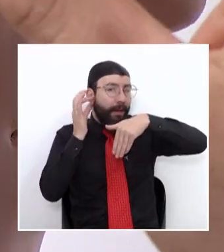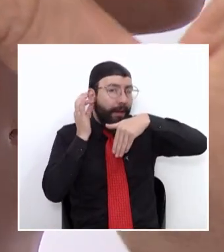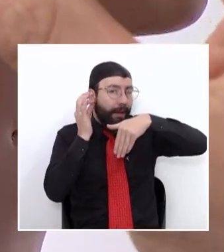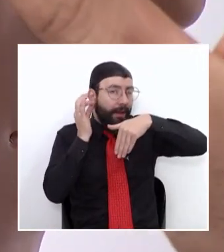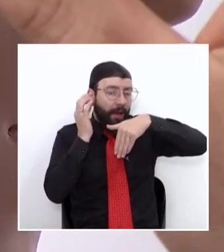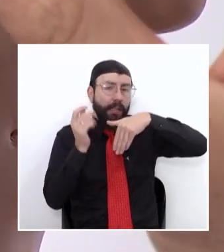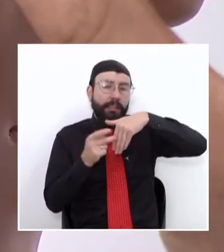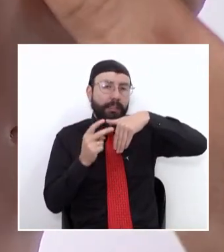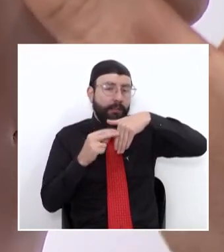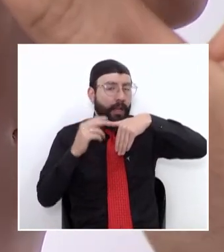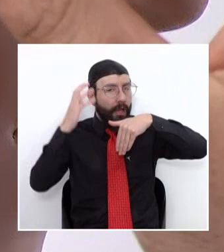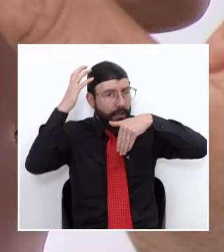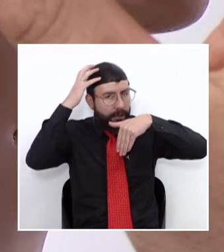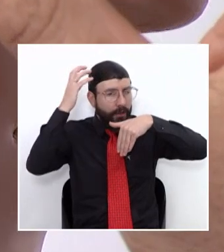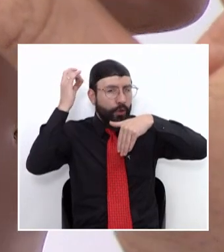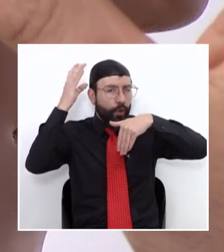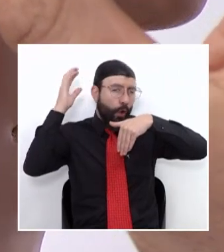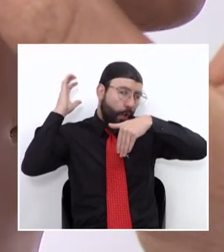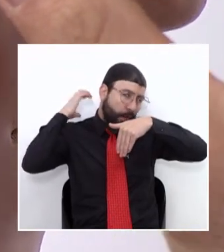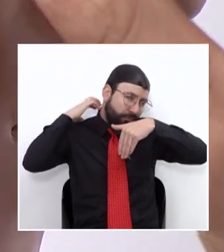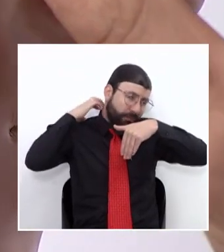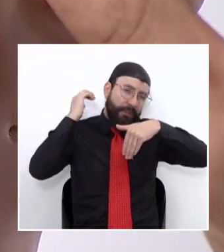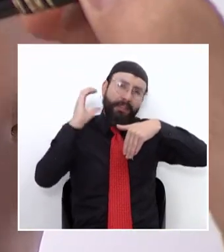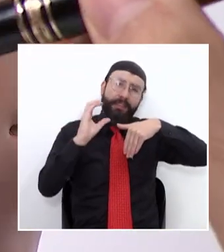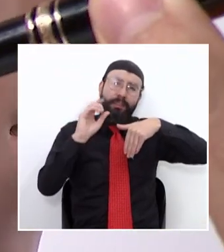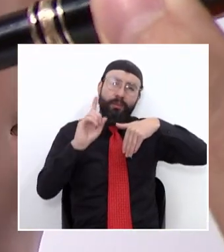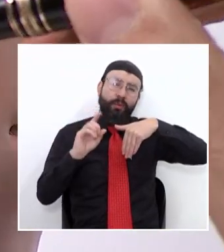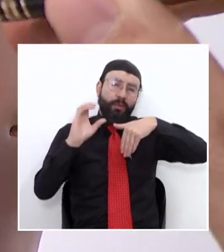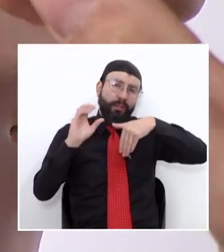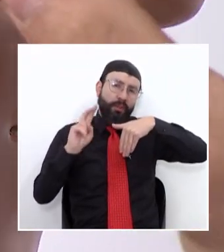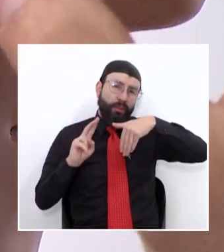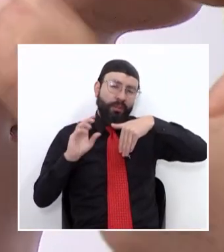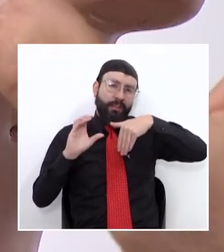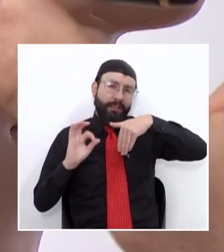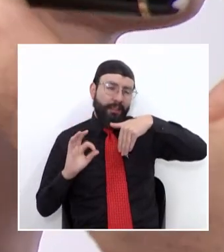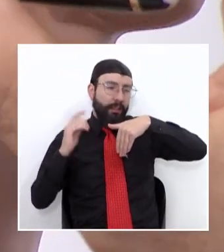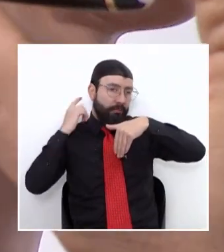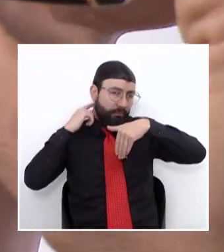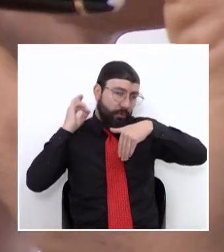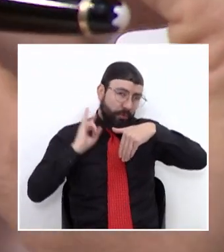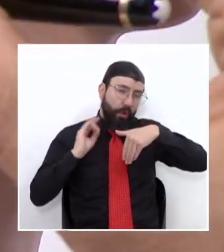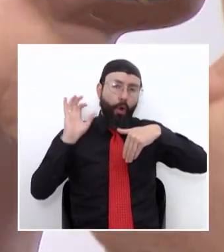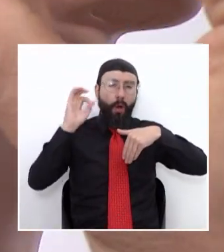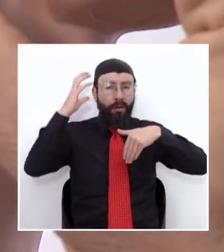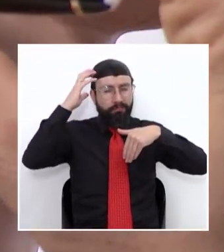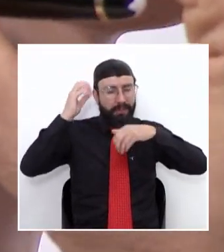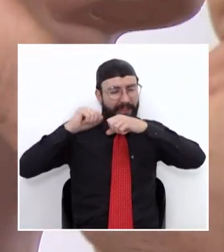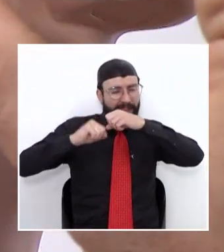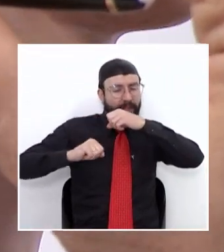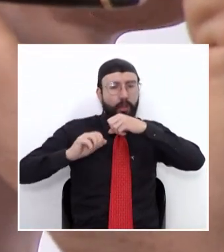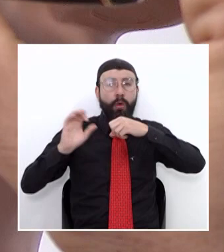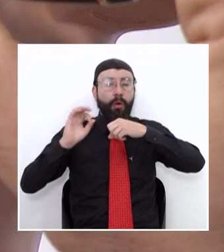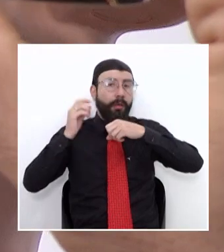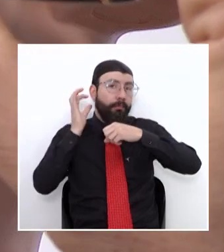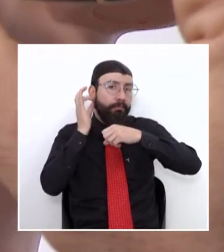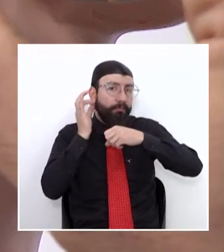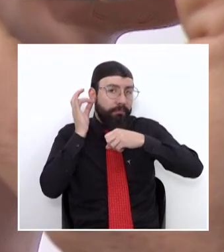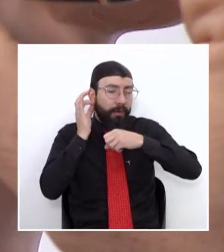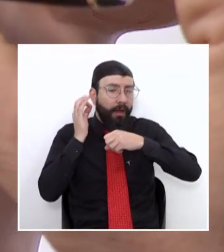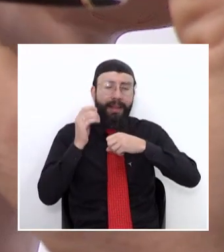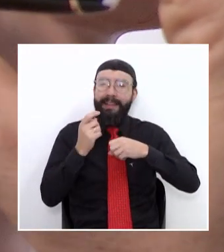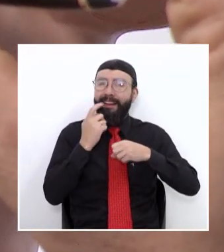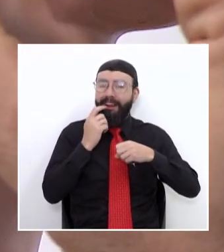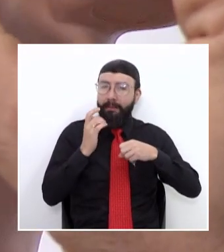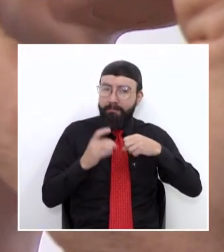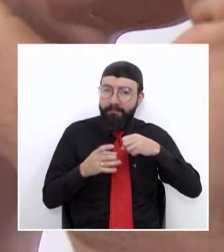dolores cervicales, ¿no es cierto? Puede estar asociado a cefaleas tensionales, pero también es la zona del metal, ¿no es cierto? Entonces puede